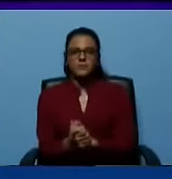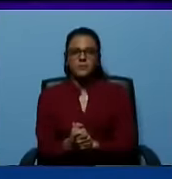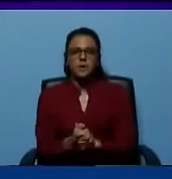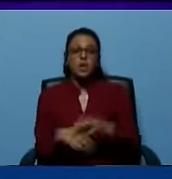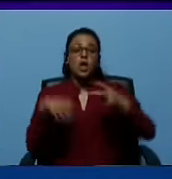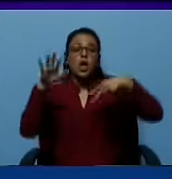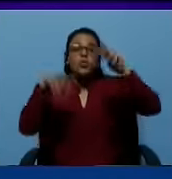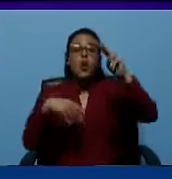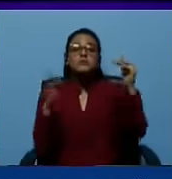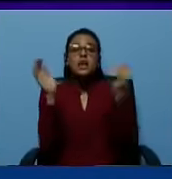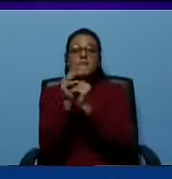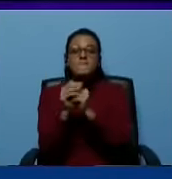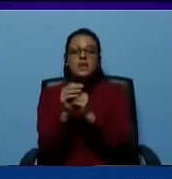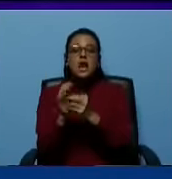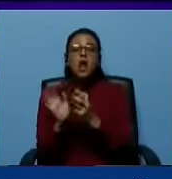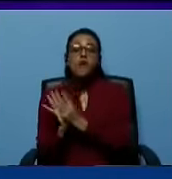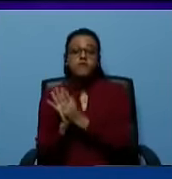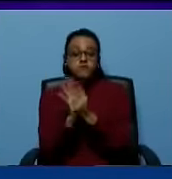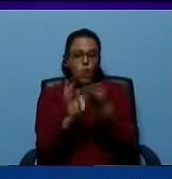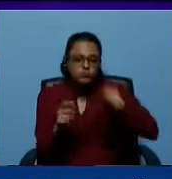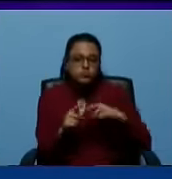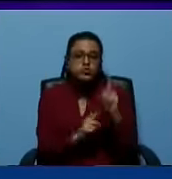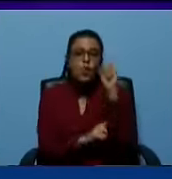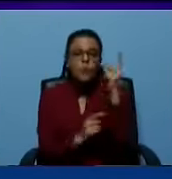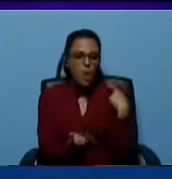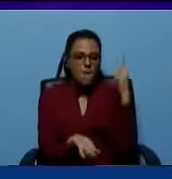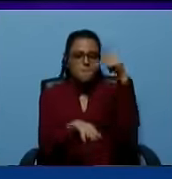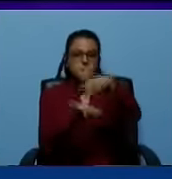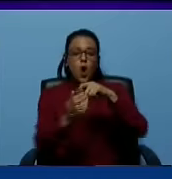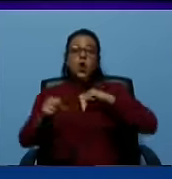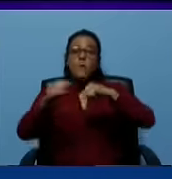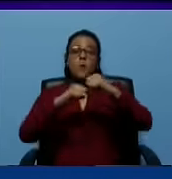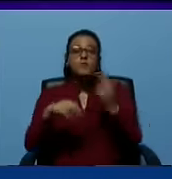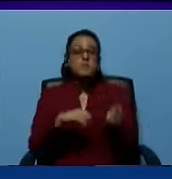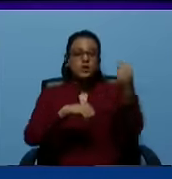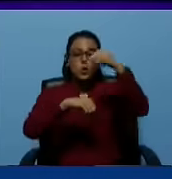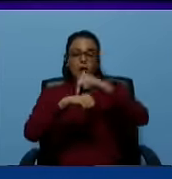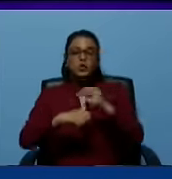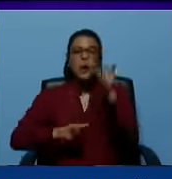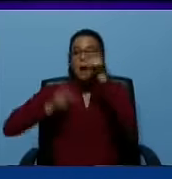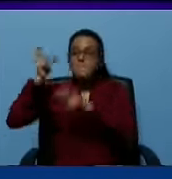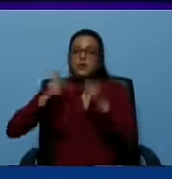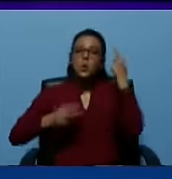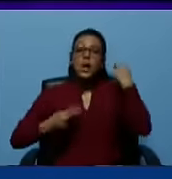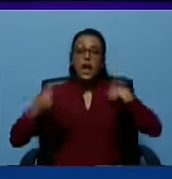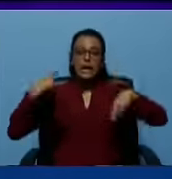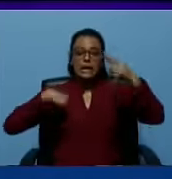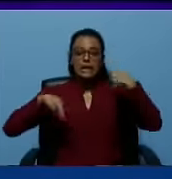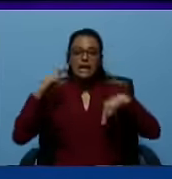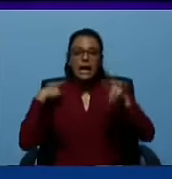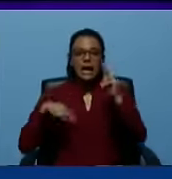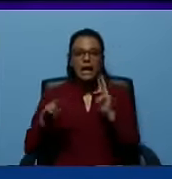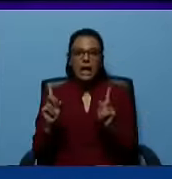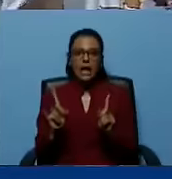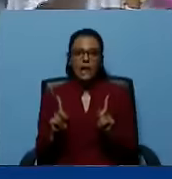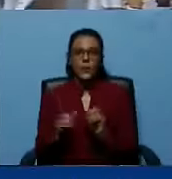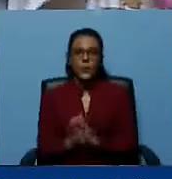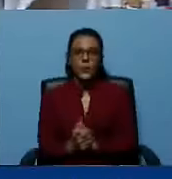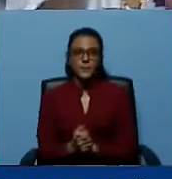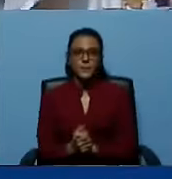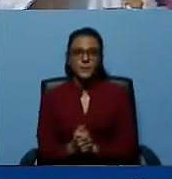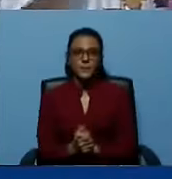12.000 voluntarios y voluntarias del Movimiento Nacional de Recreadores y Recreadoras.